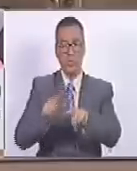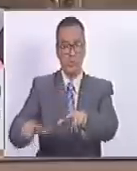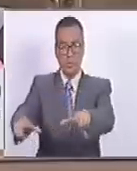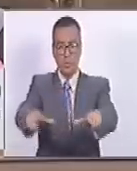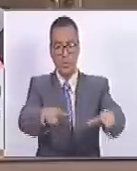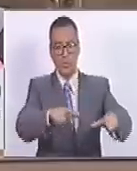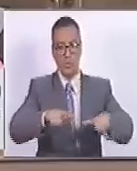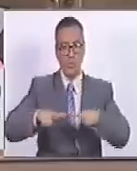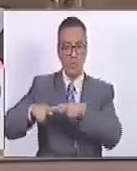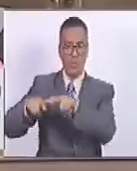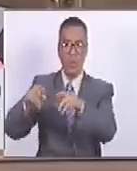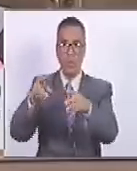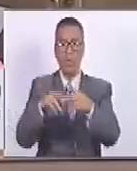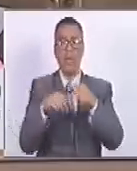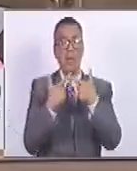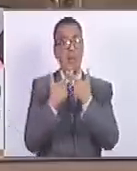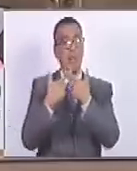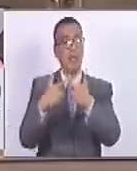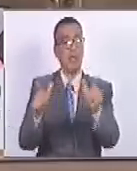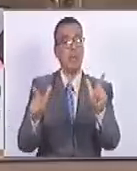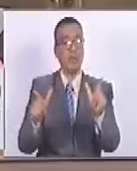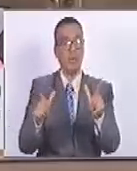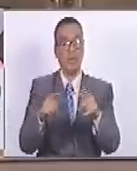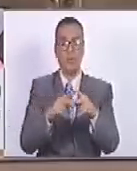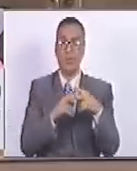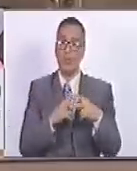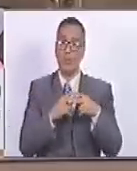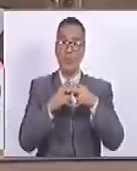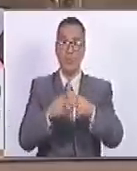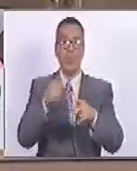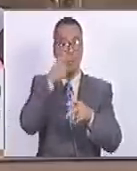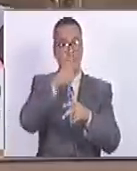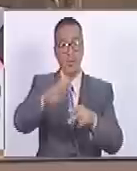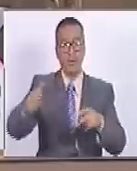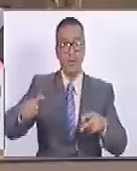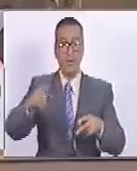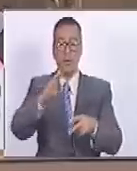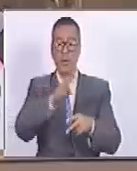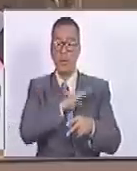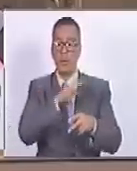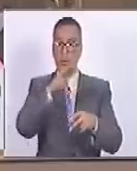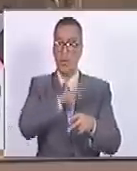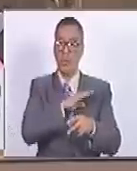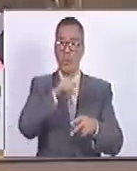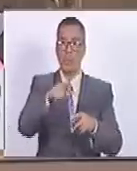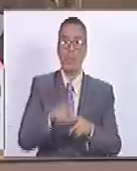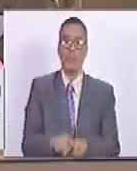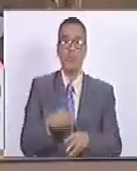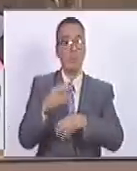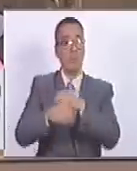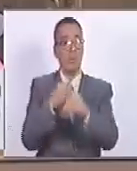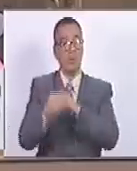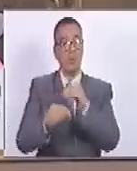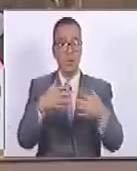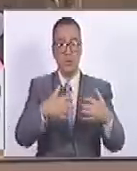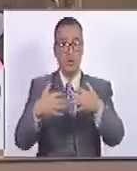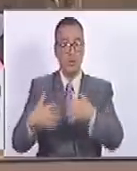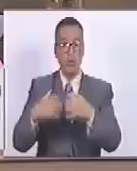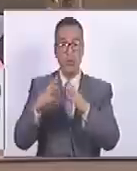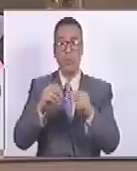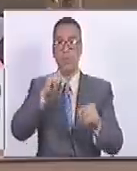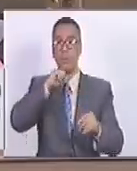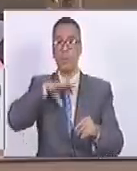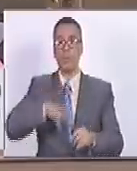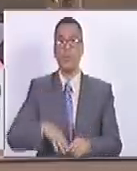territorio irrevocablemente libre por voluntad del pueblo soberano, que en correspondencia con las luchas